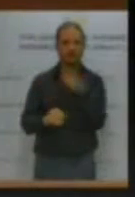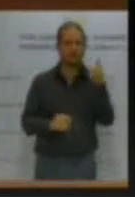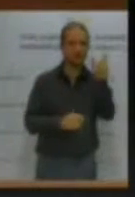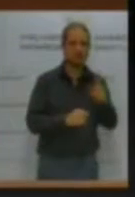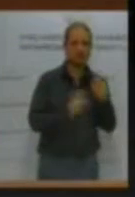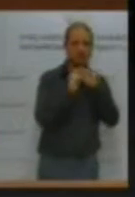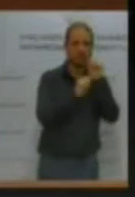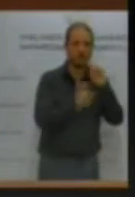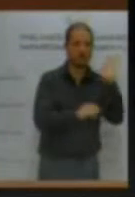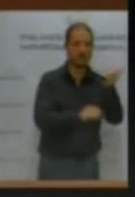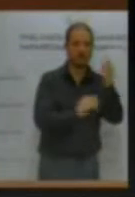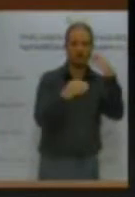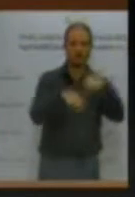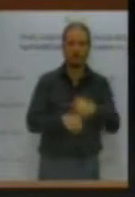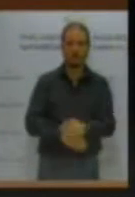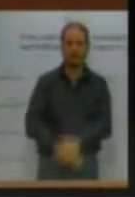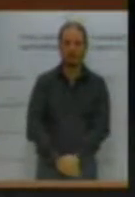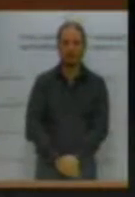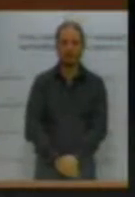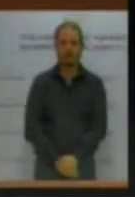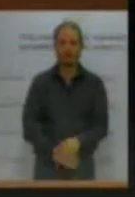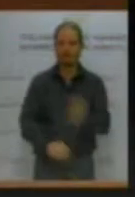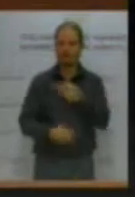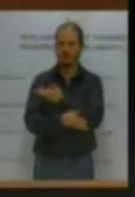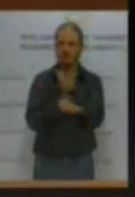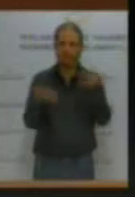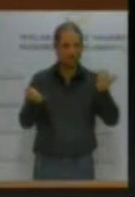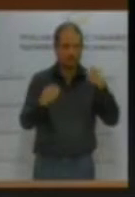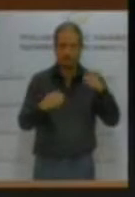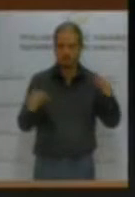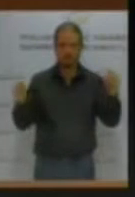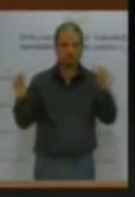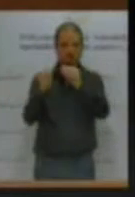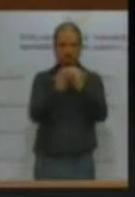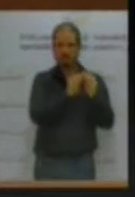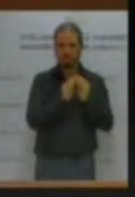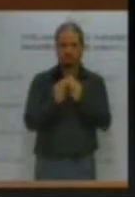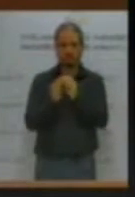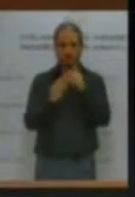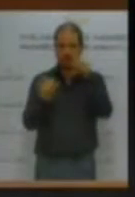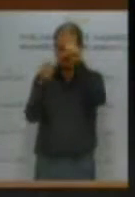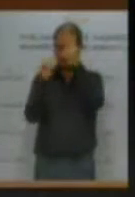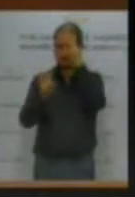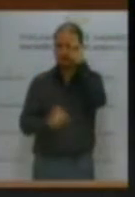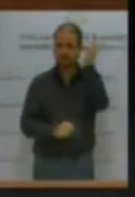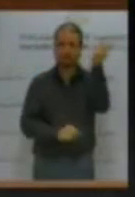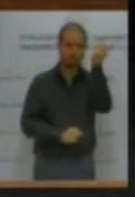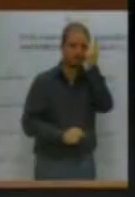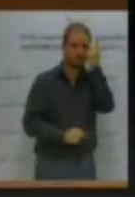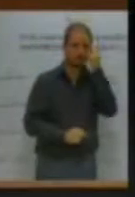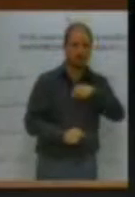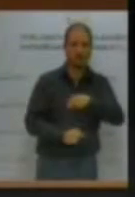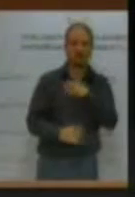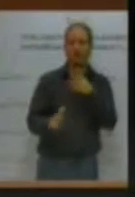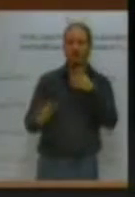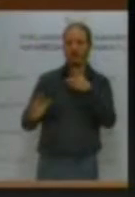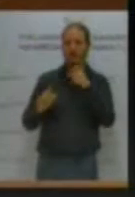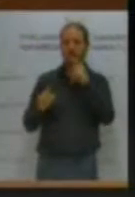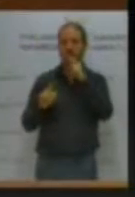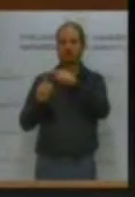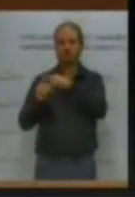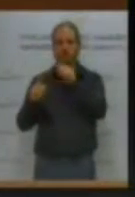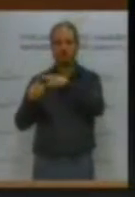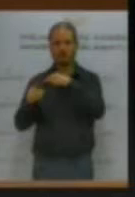acuerdo en que hay que cambiar la forma de pensar y debemos de pasar de producir, usar y tirar a